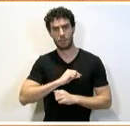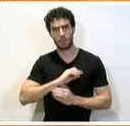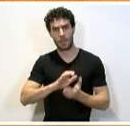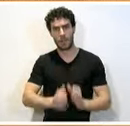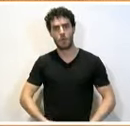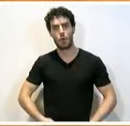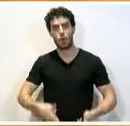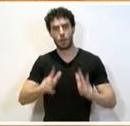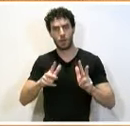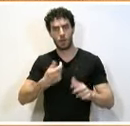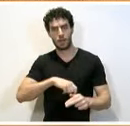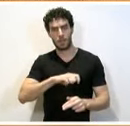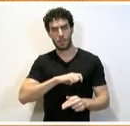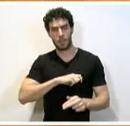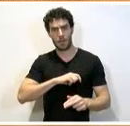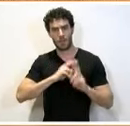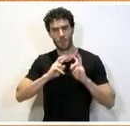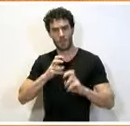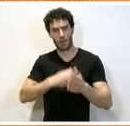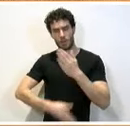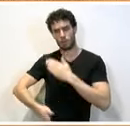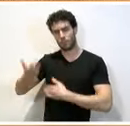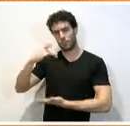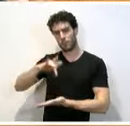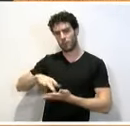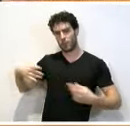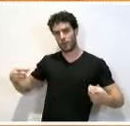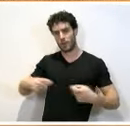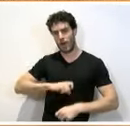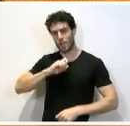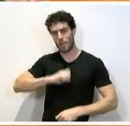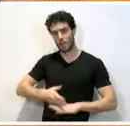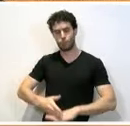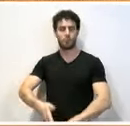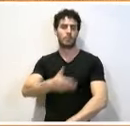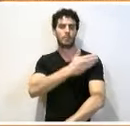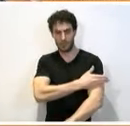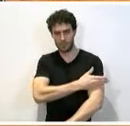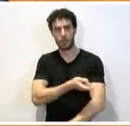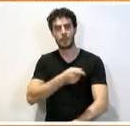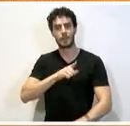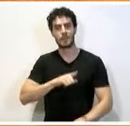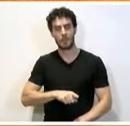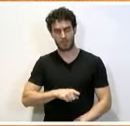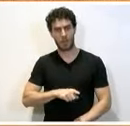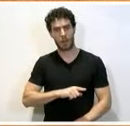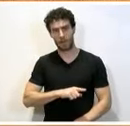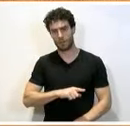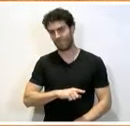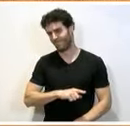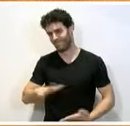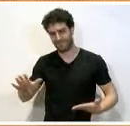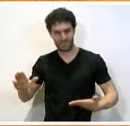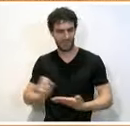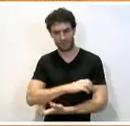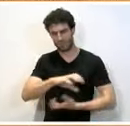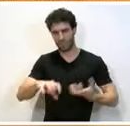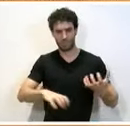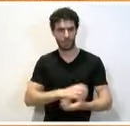se remontan a bastante antes de todo el conflicto armado y de la guerra civil y de todas las trapacerías que se hicieron en ella, que son